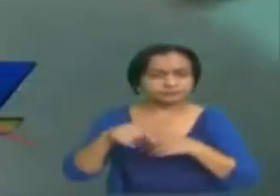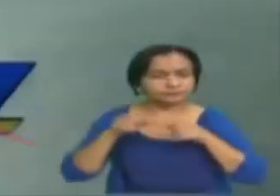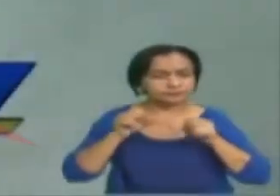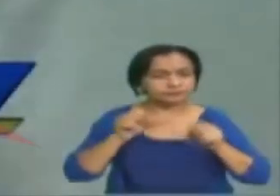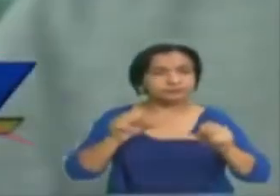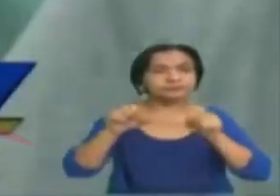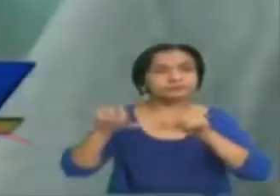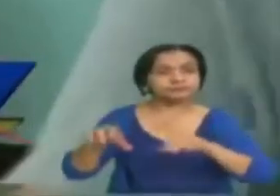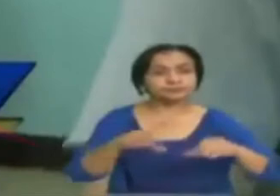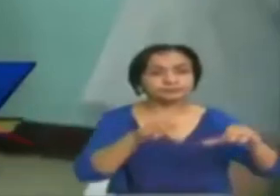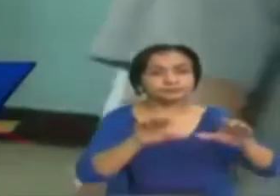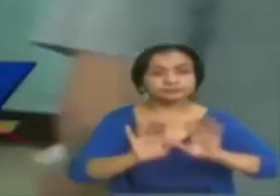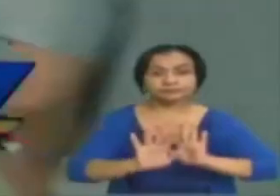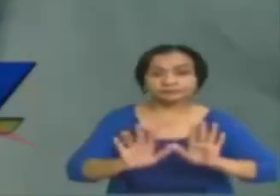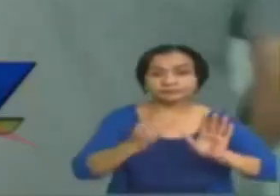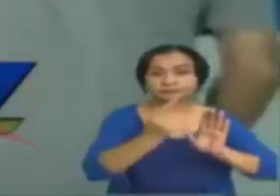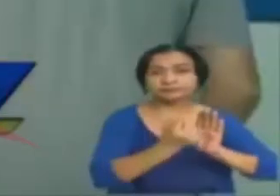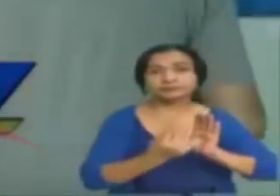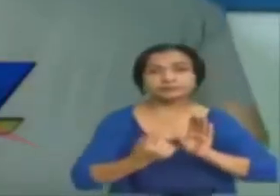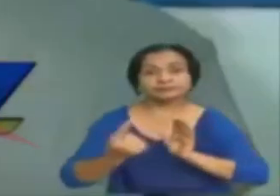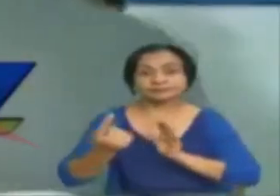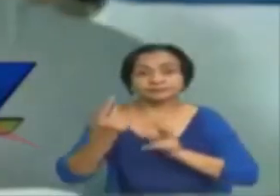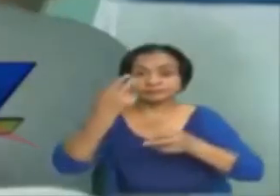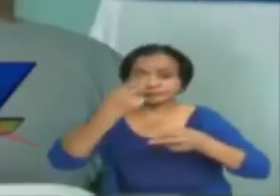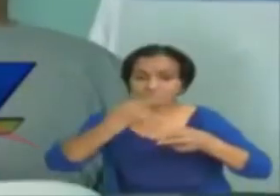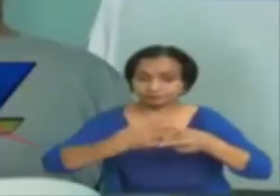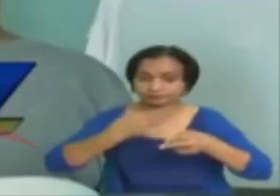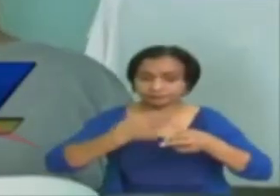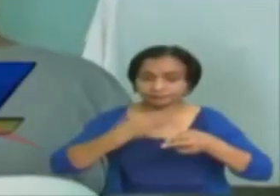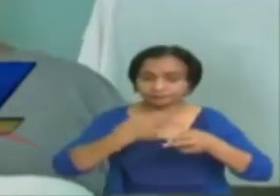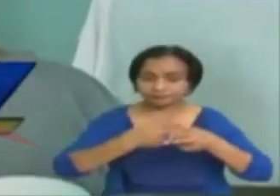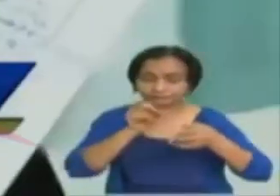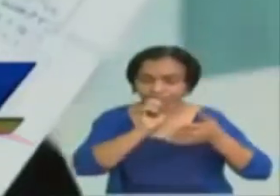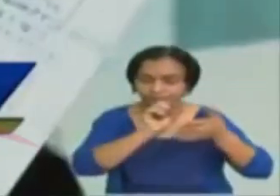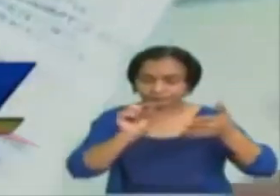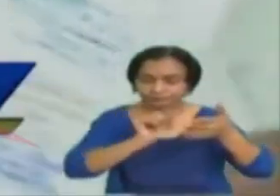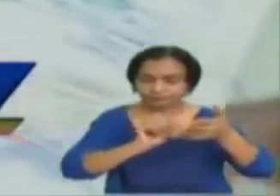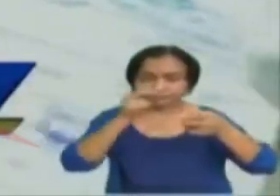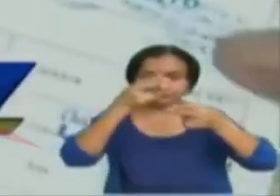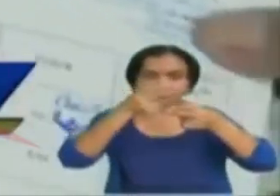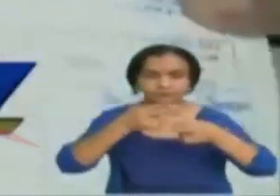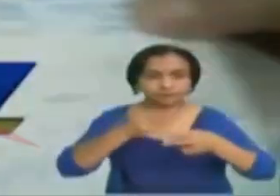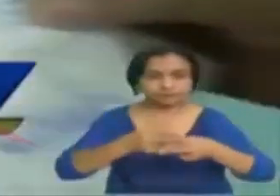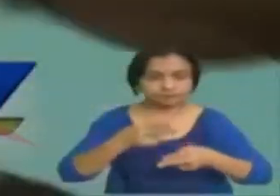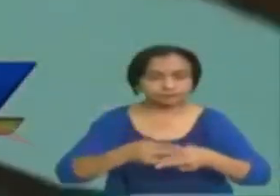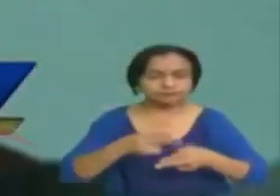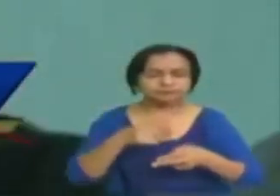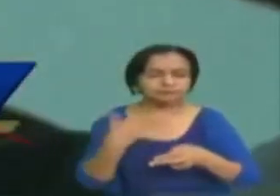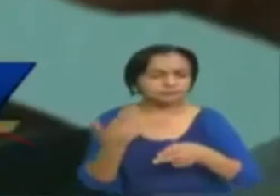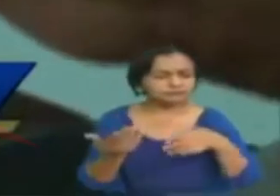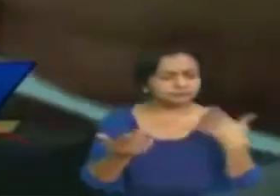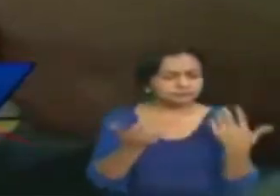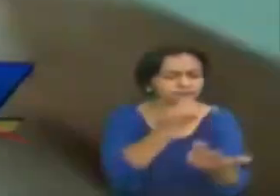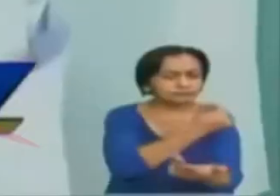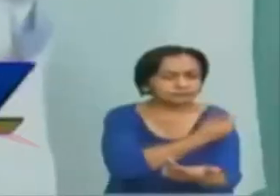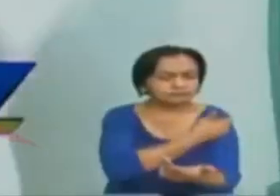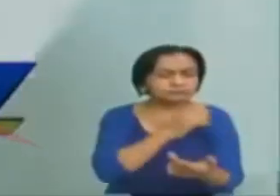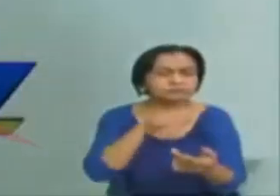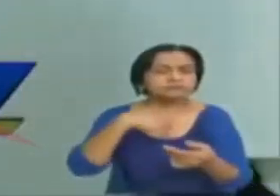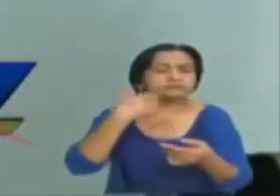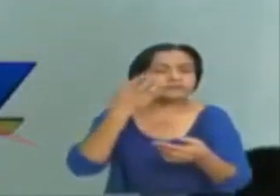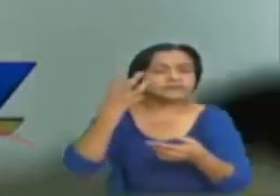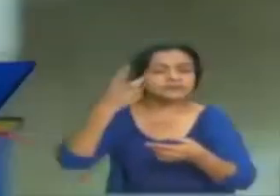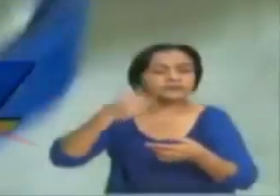que va del día lunes 2 al viernes o sábado